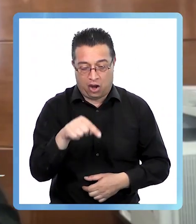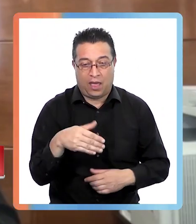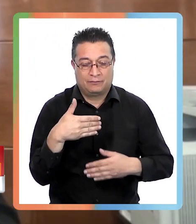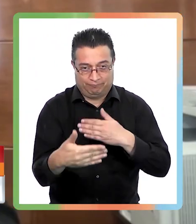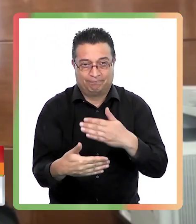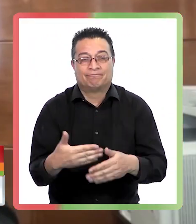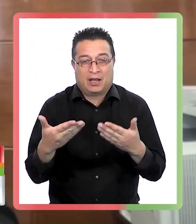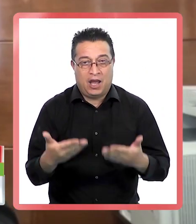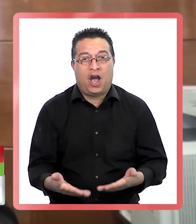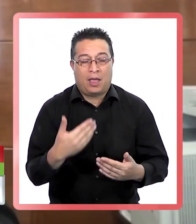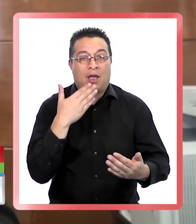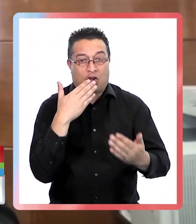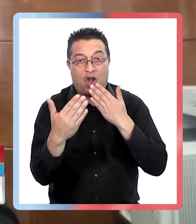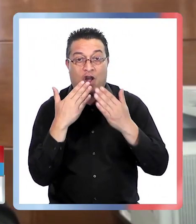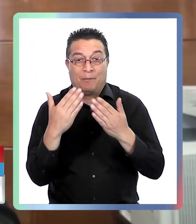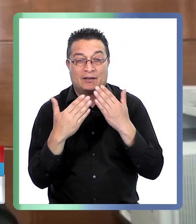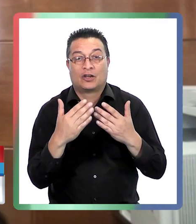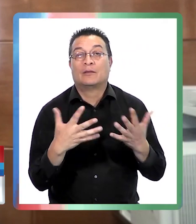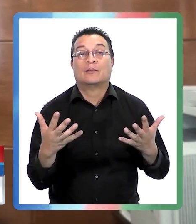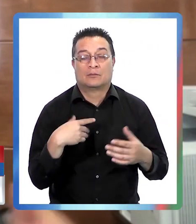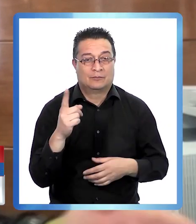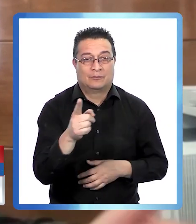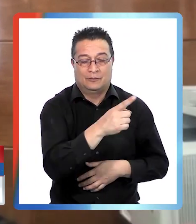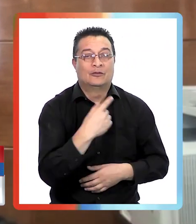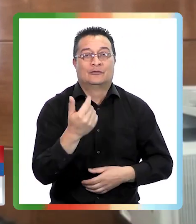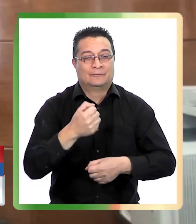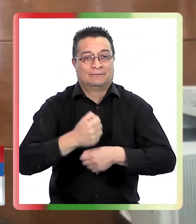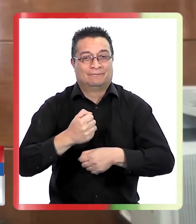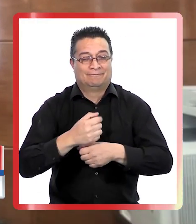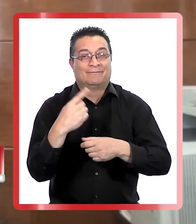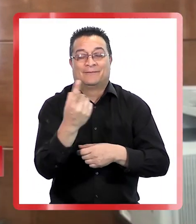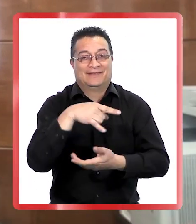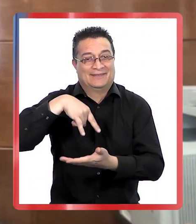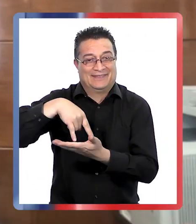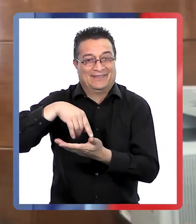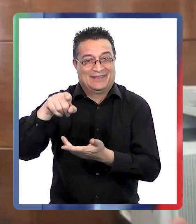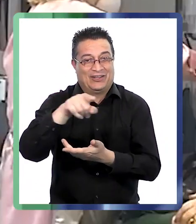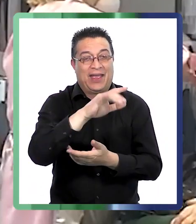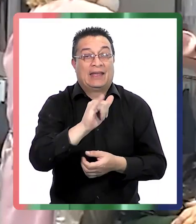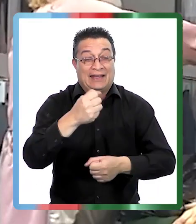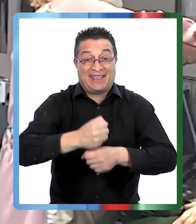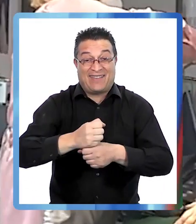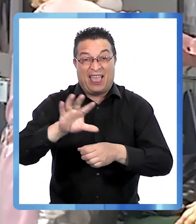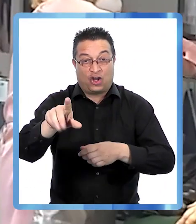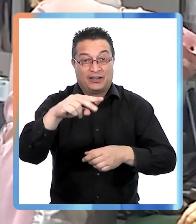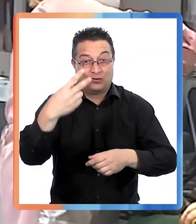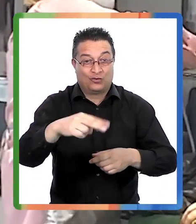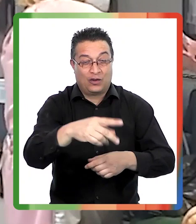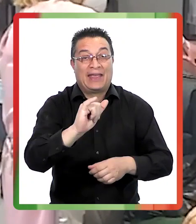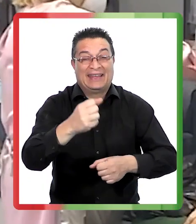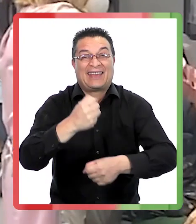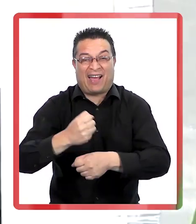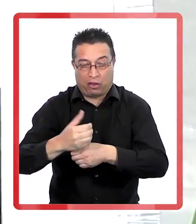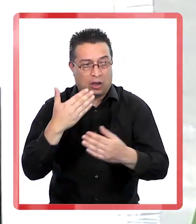estamos en pleno proceso, Scarlett, de esas conversaciones con las y los parlamentarios, pero además también con las y los empleadores y